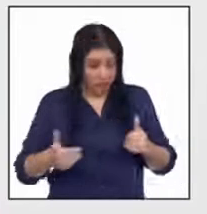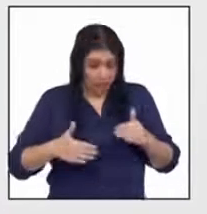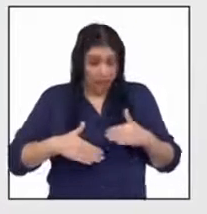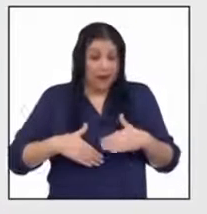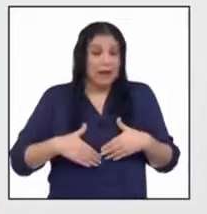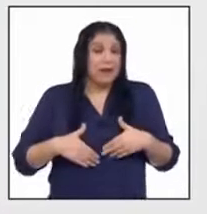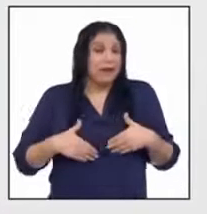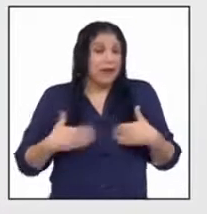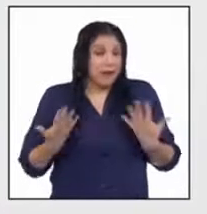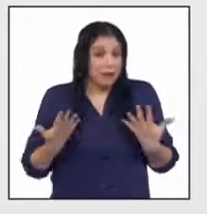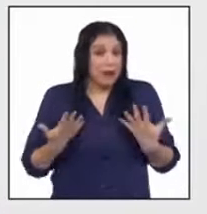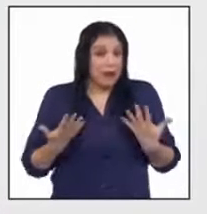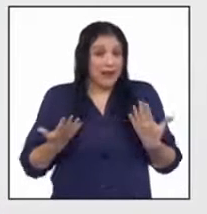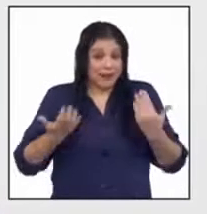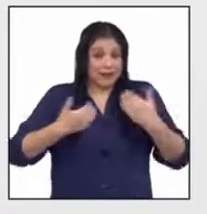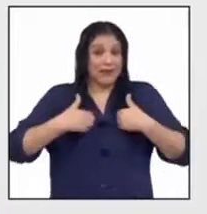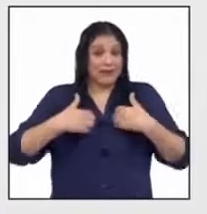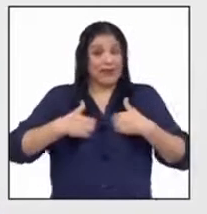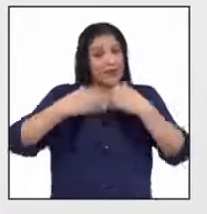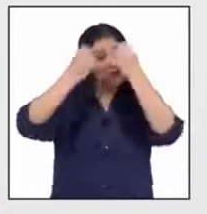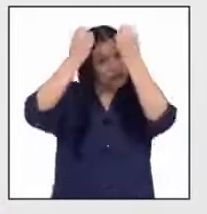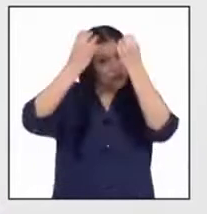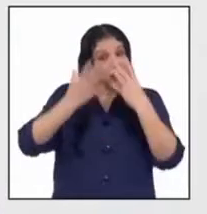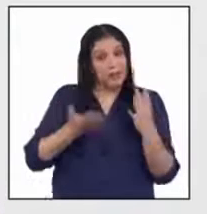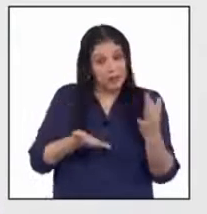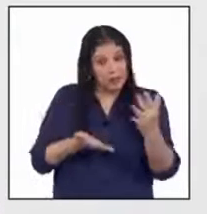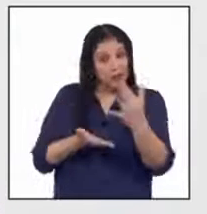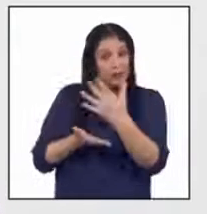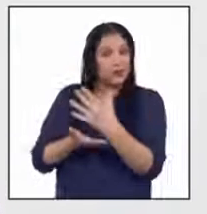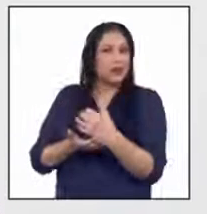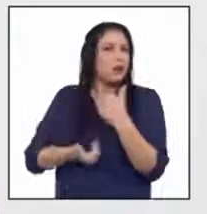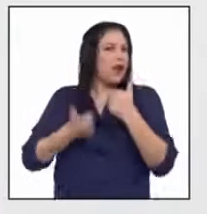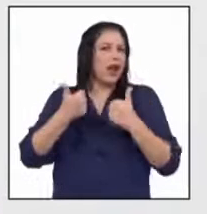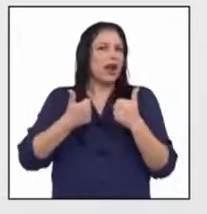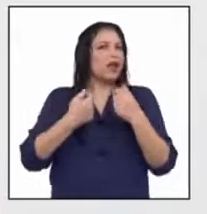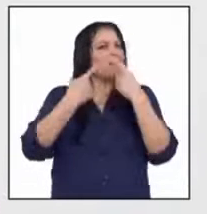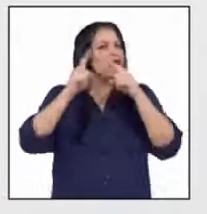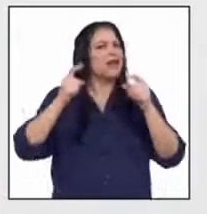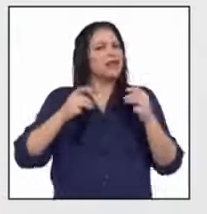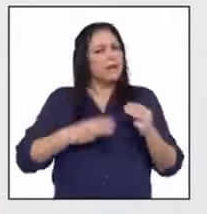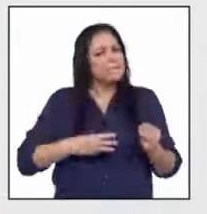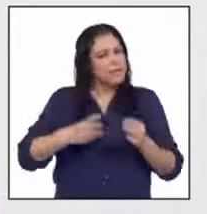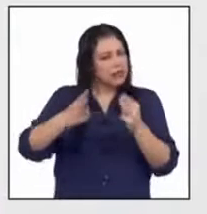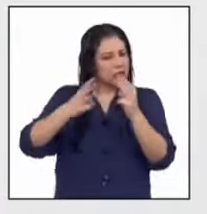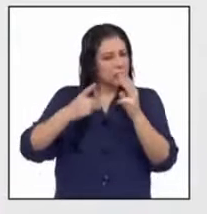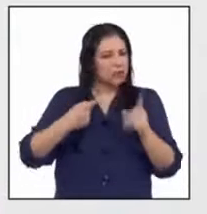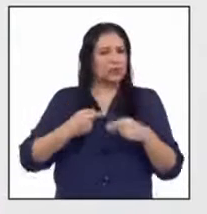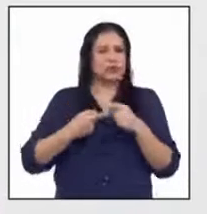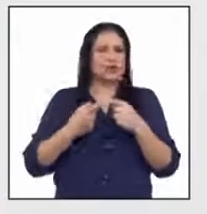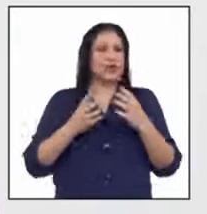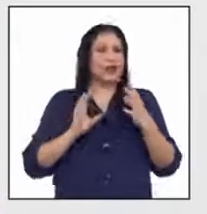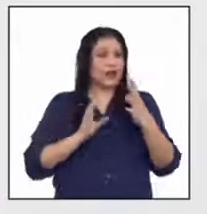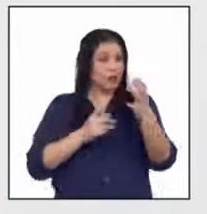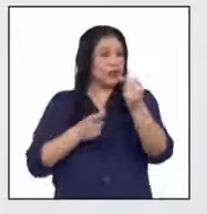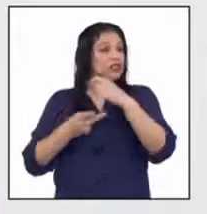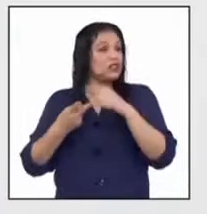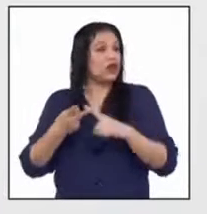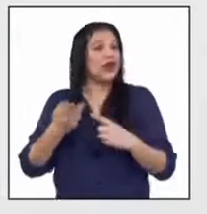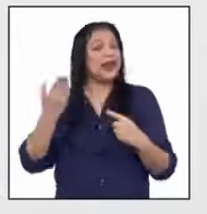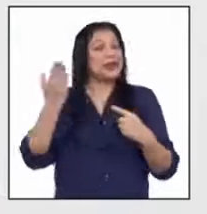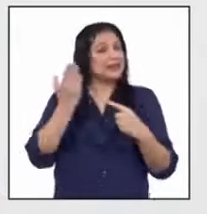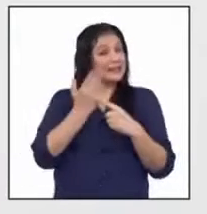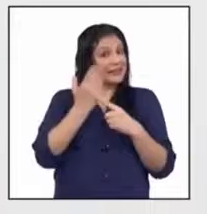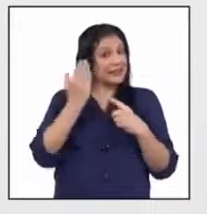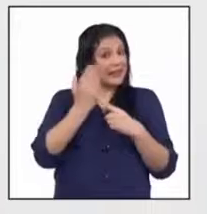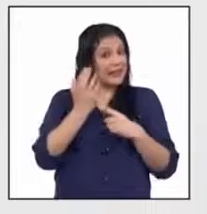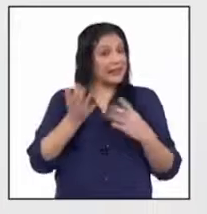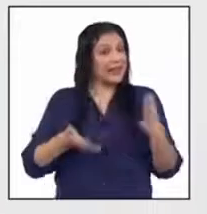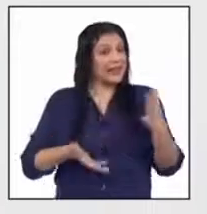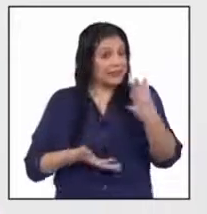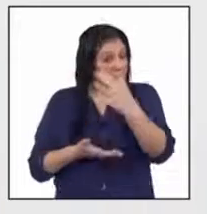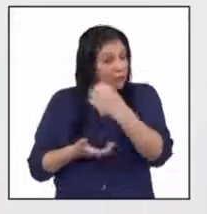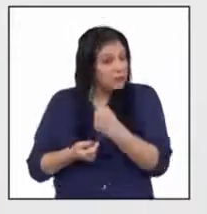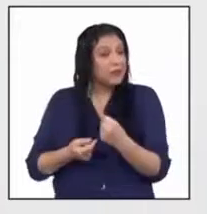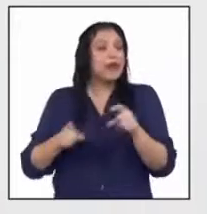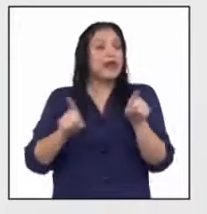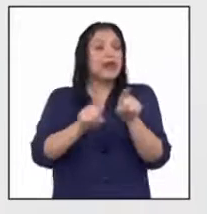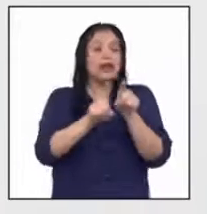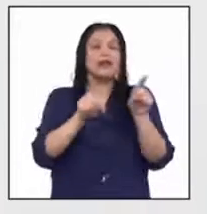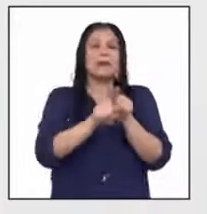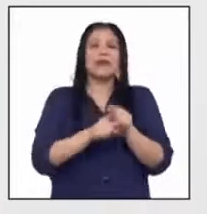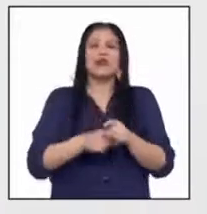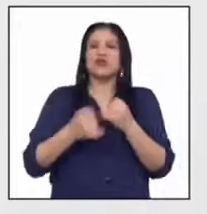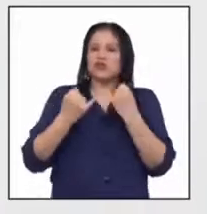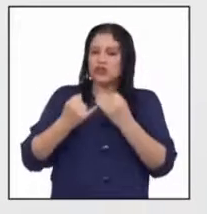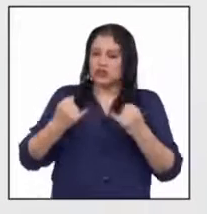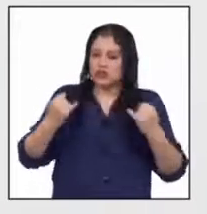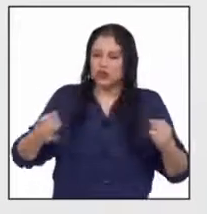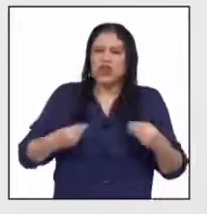poder recolectar datos existen los métodos de recolección, las técnicas de recolección y los